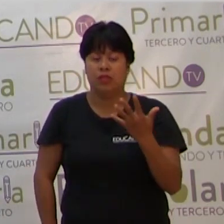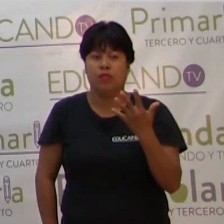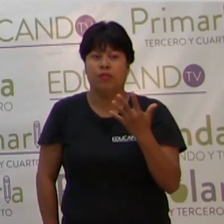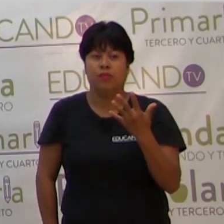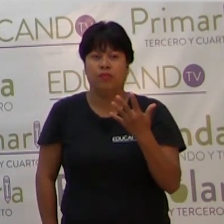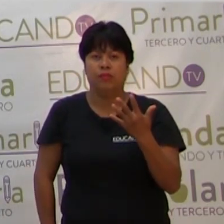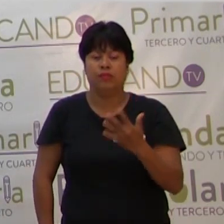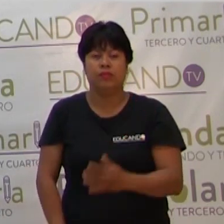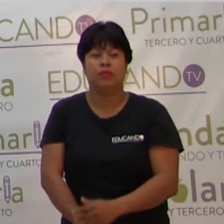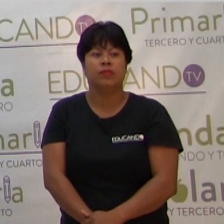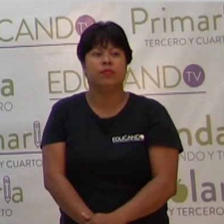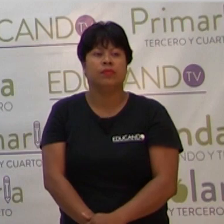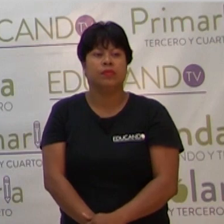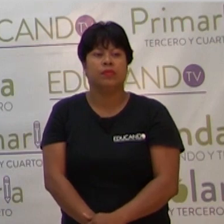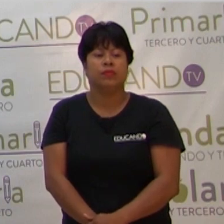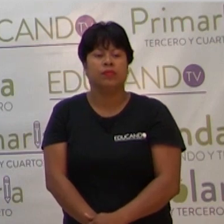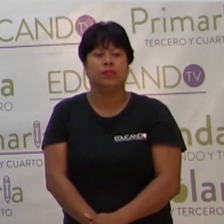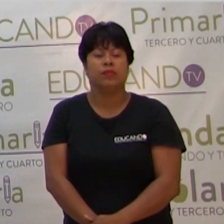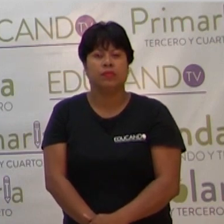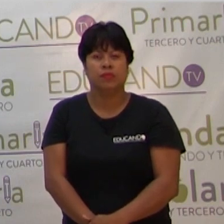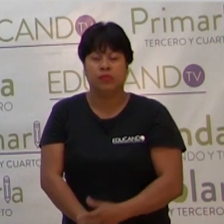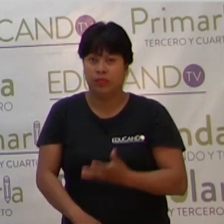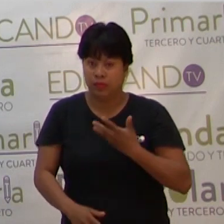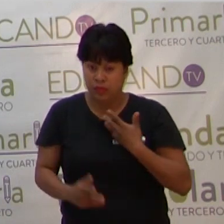5. Voy a hacer